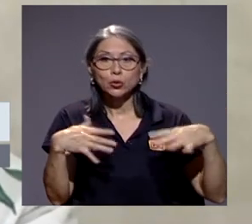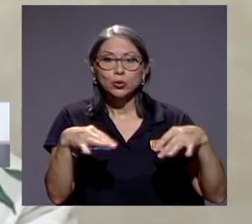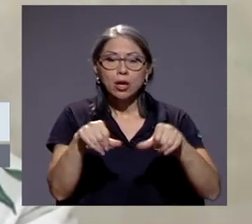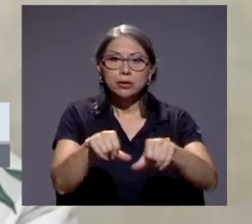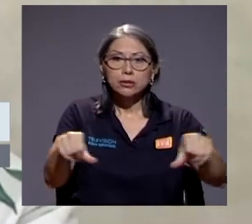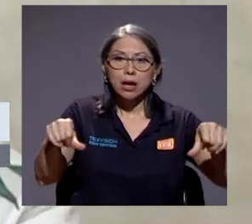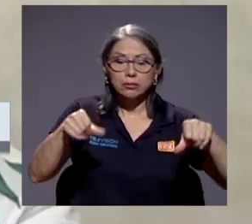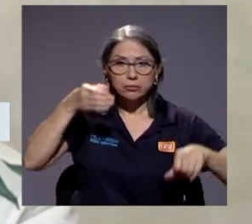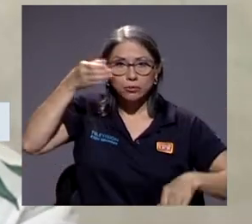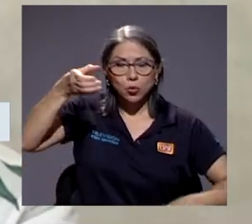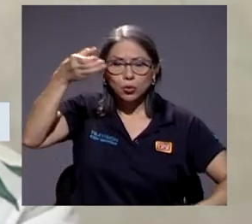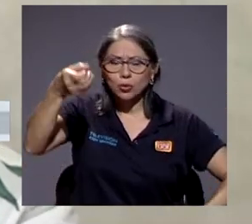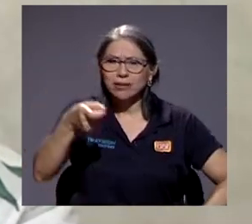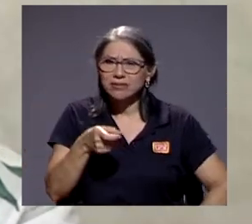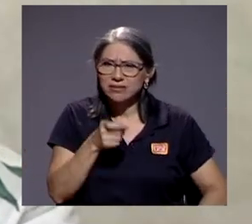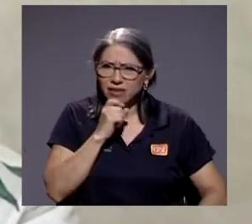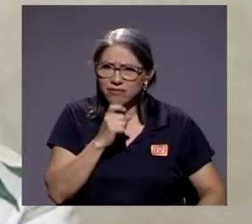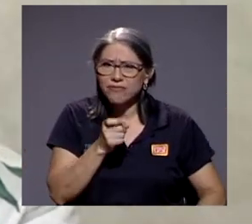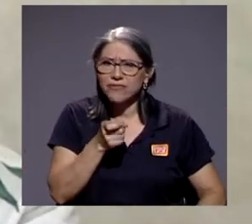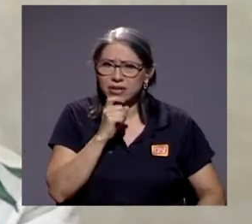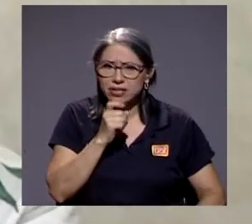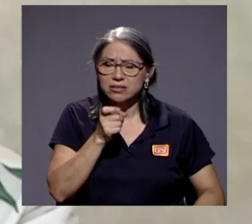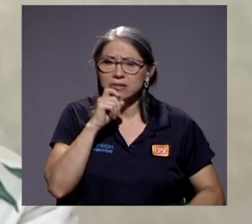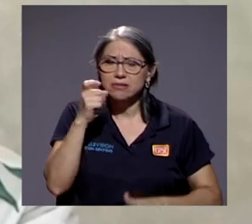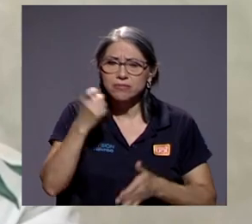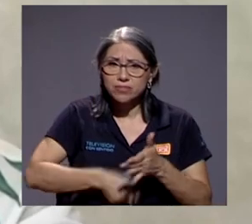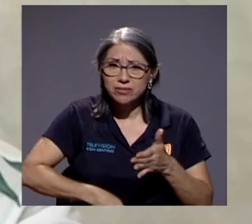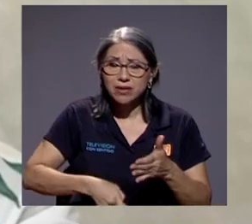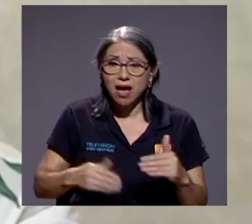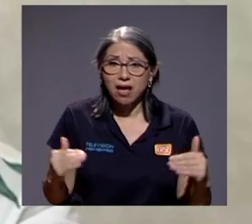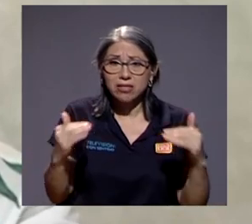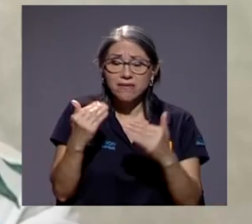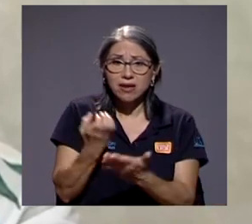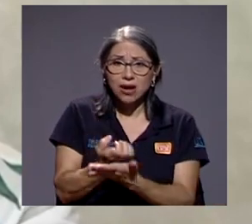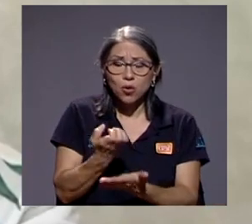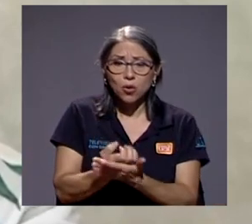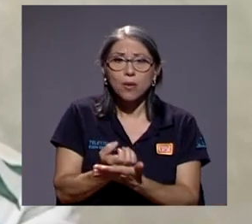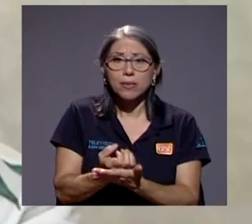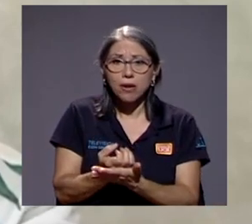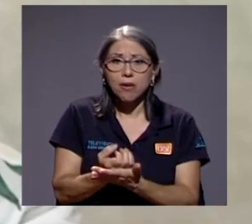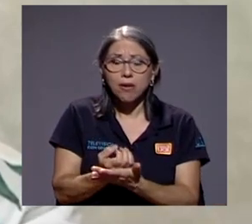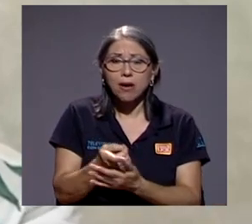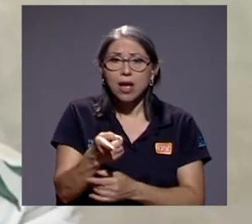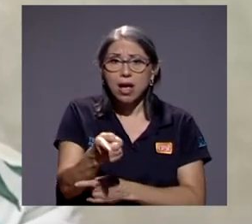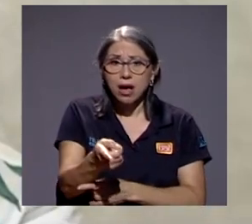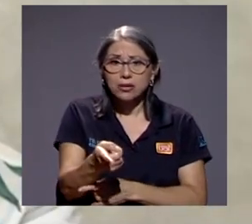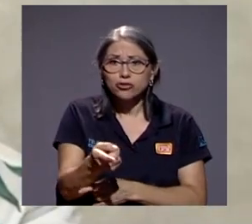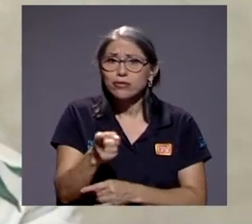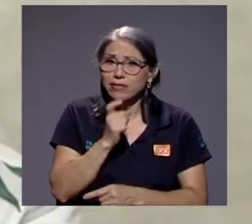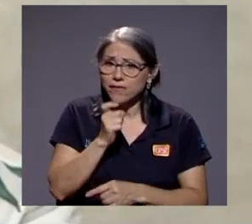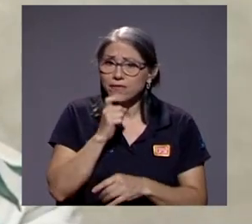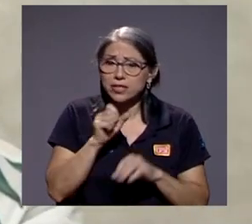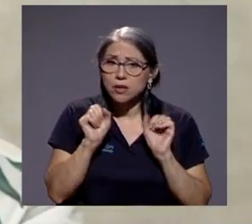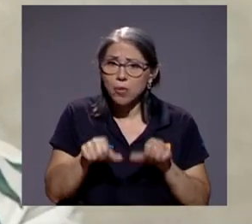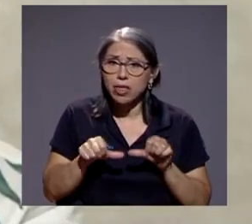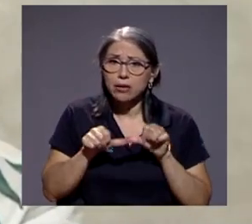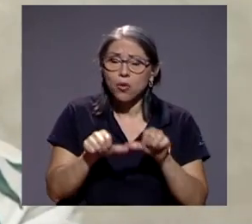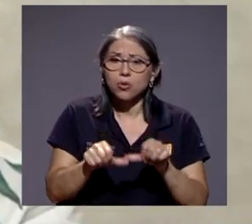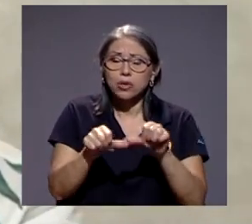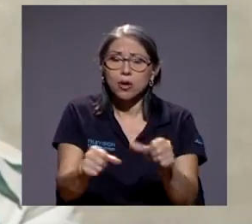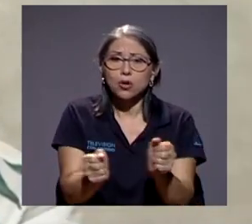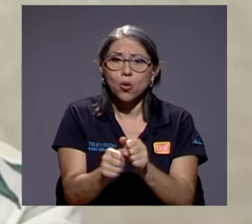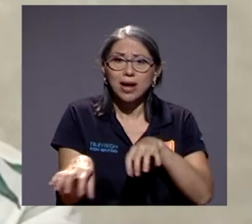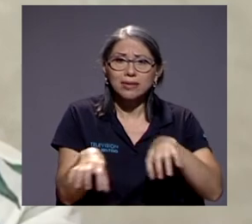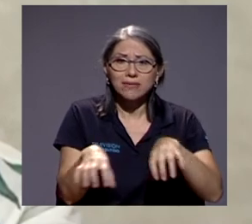cultura sobre todo a nivel económico para poder continuar con sus actividades el